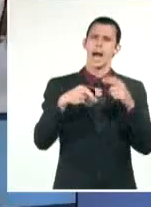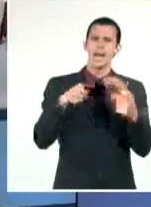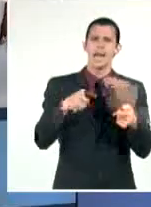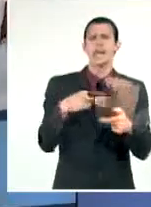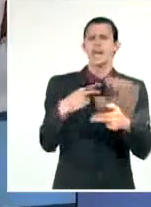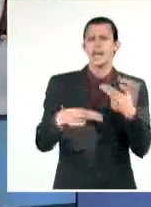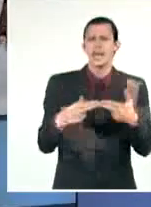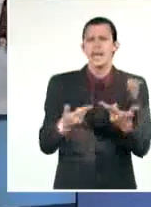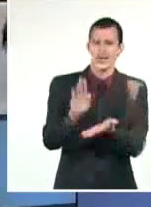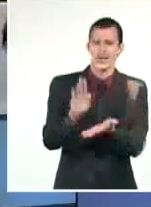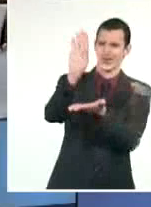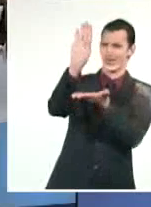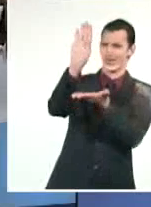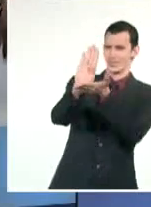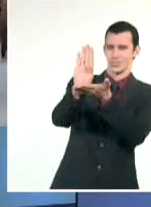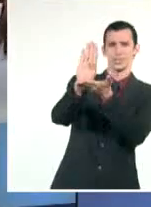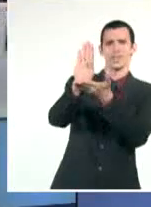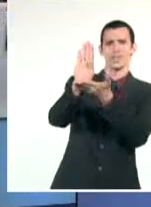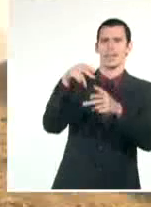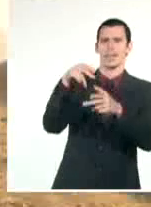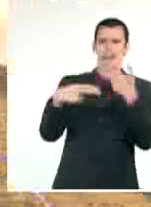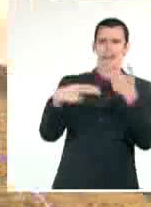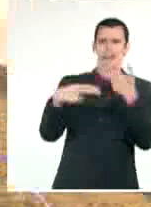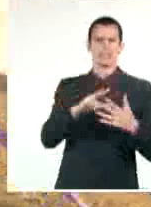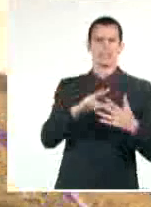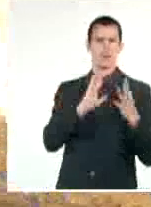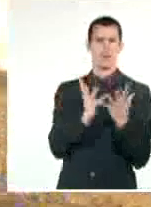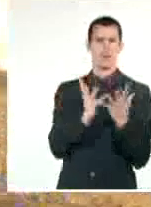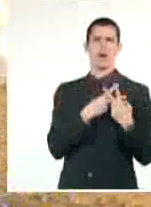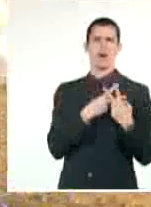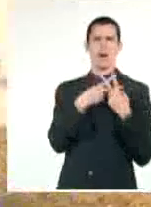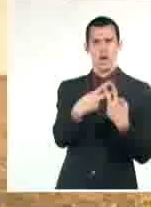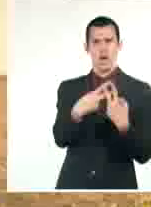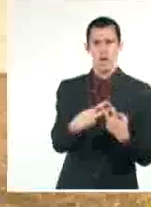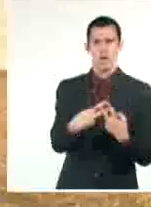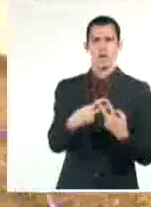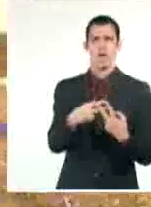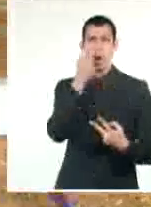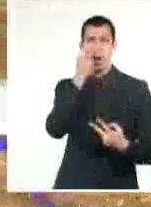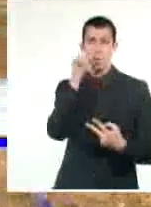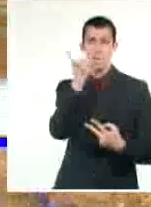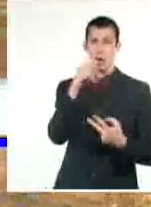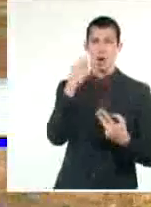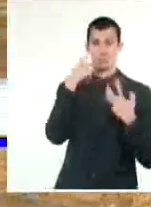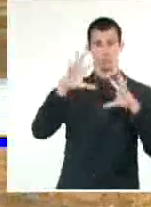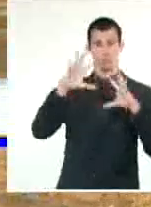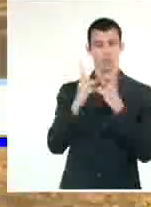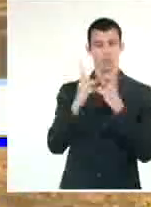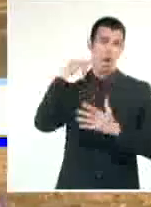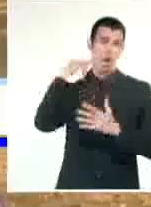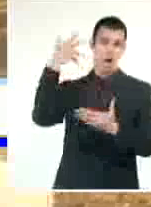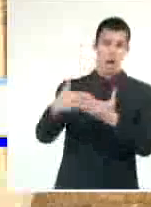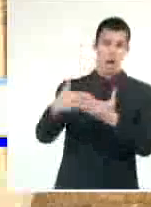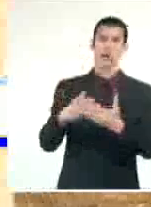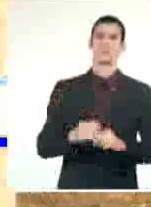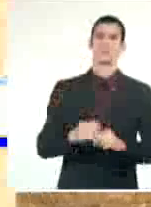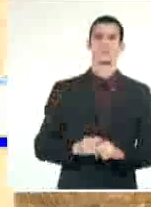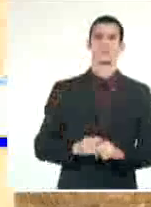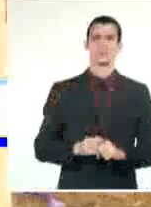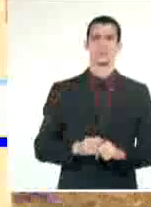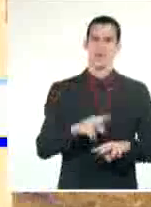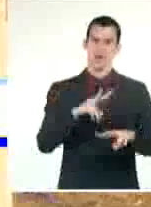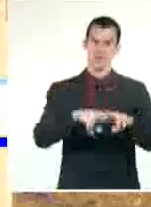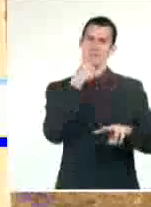considerado héroe nacional en su país. La iniciativa forma parte del proyecto búlgaro-cubano de la Oficina del Historiador de la Ciudad.